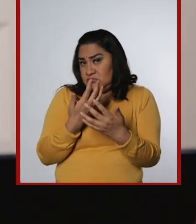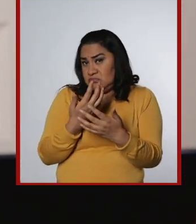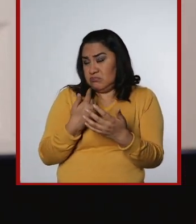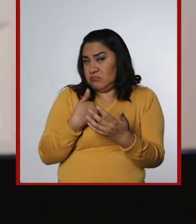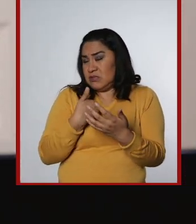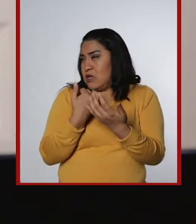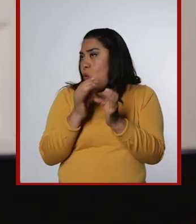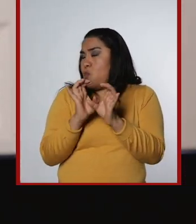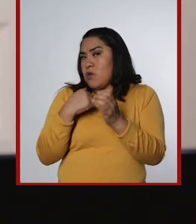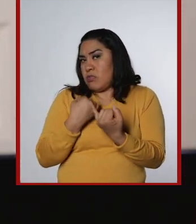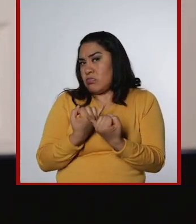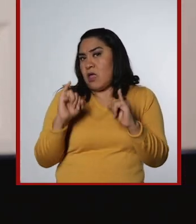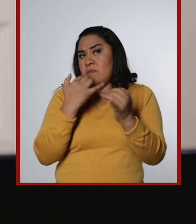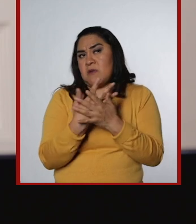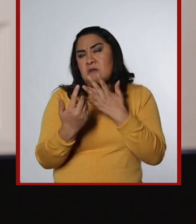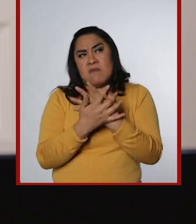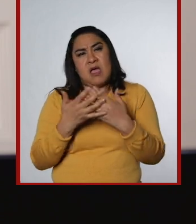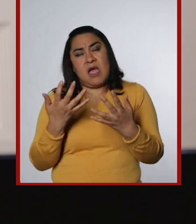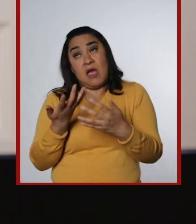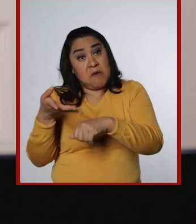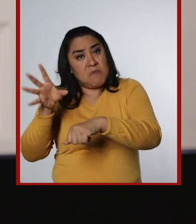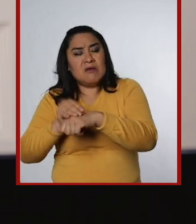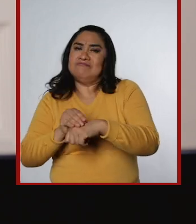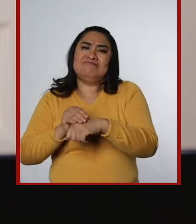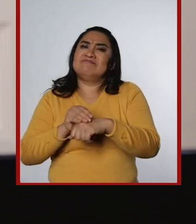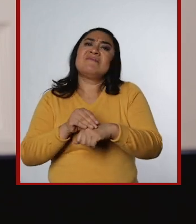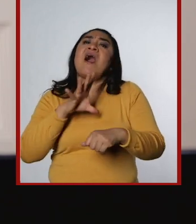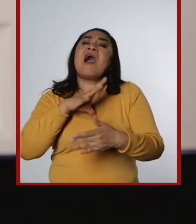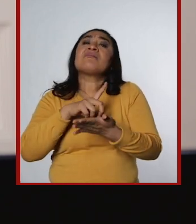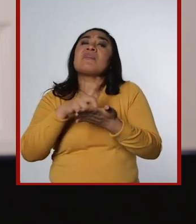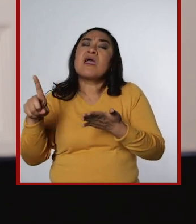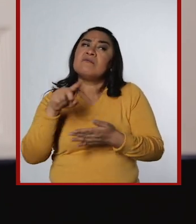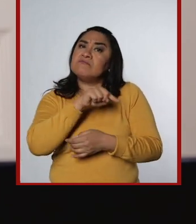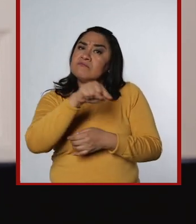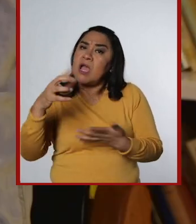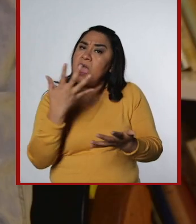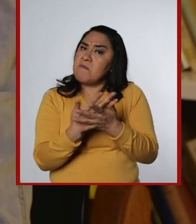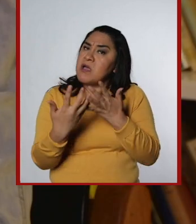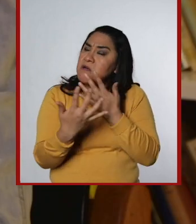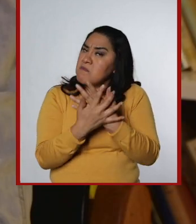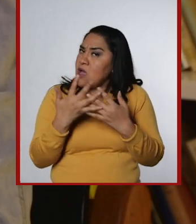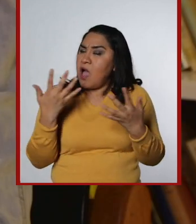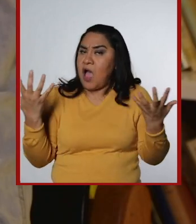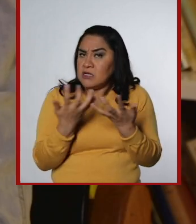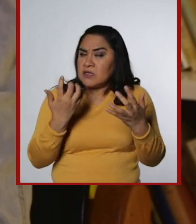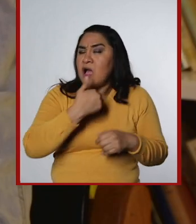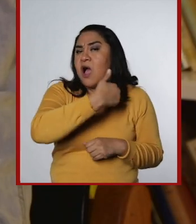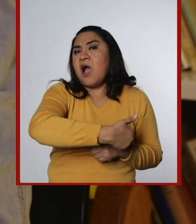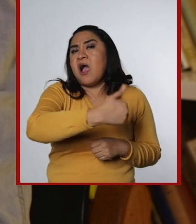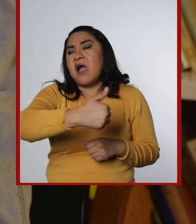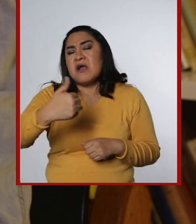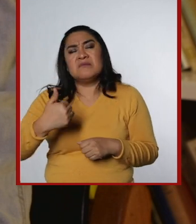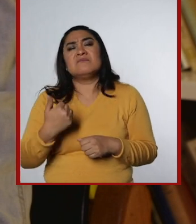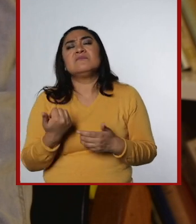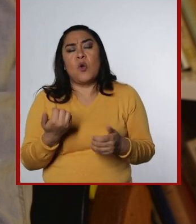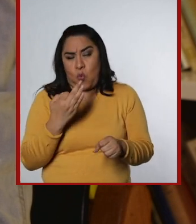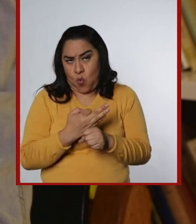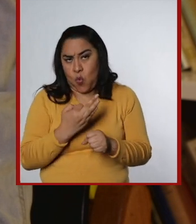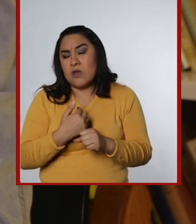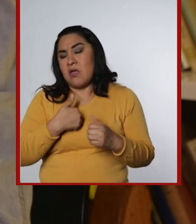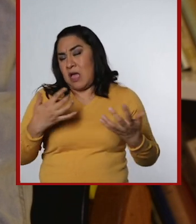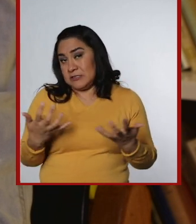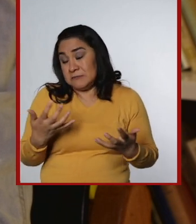La autonomía es un derecho importante que hay que ejercer desde abajo y pues creo que lo hemos hecho. Creo que